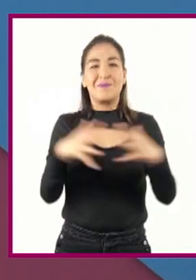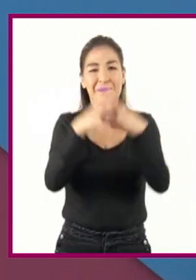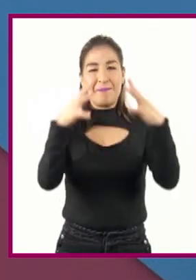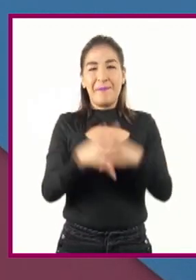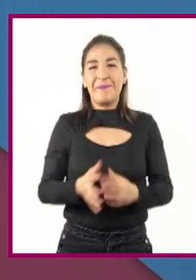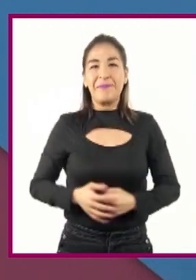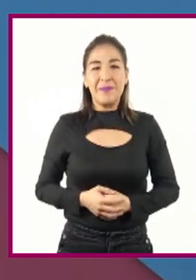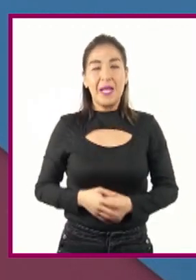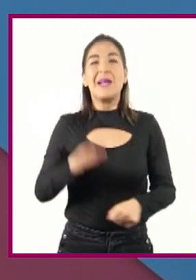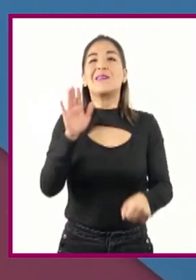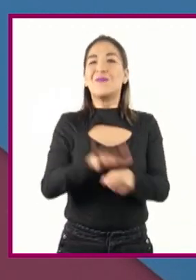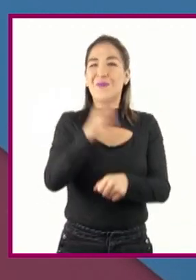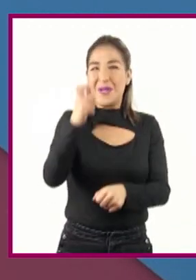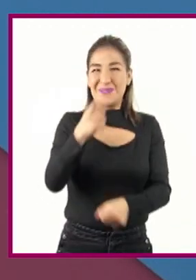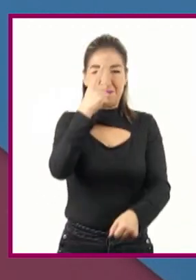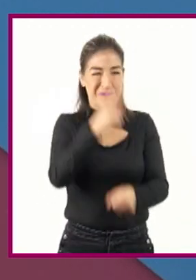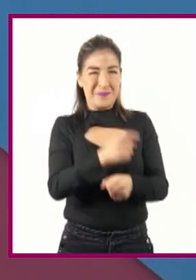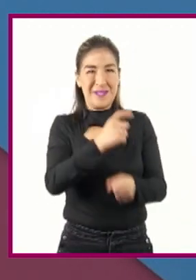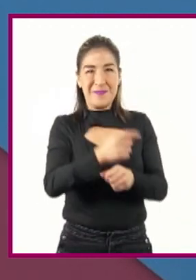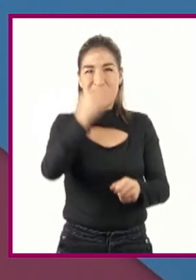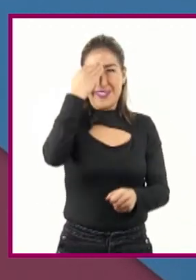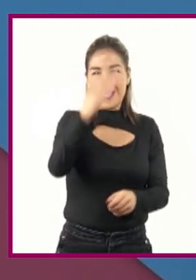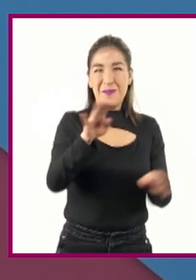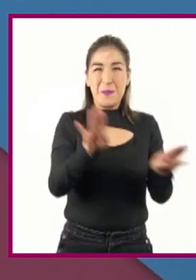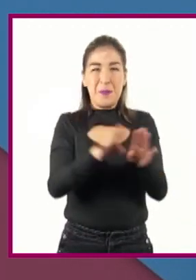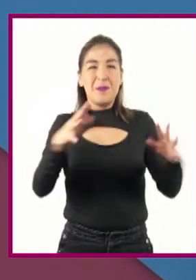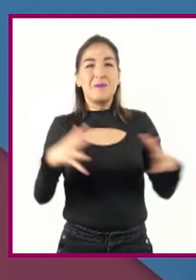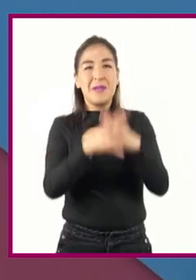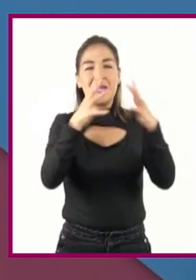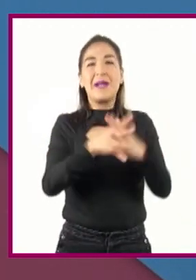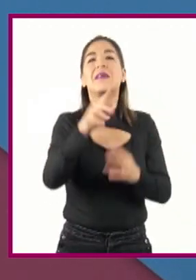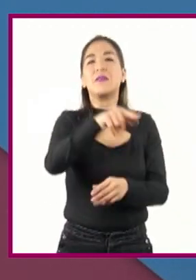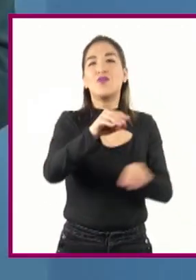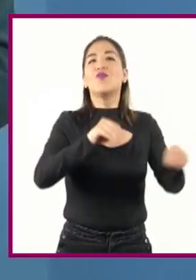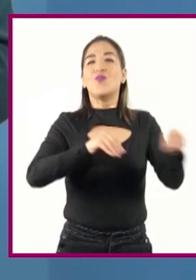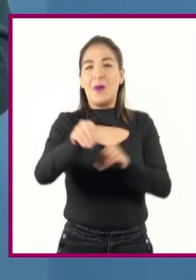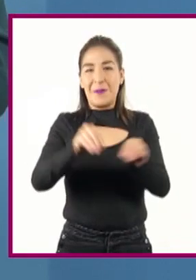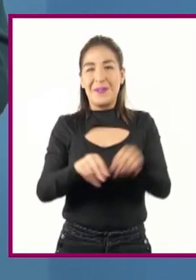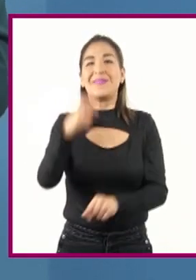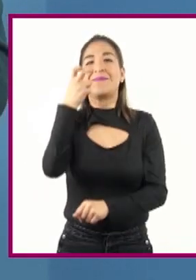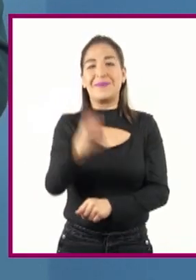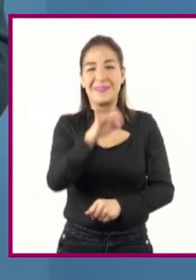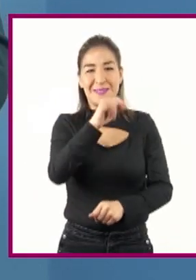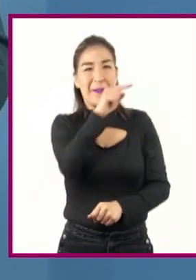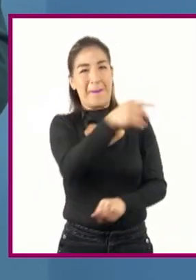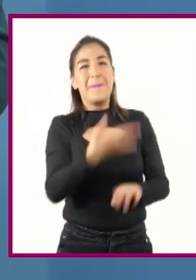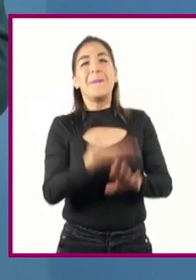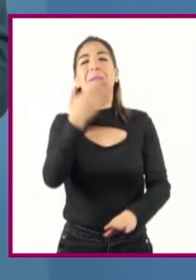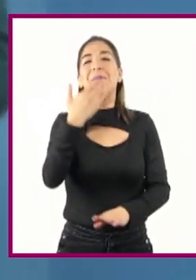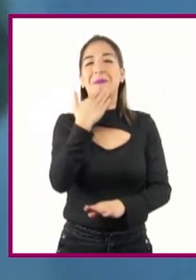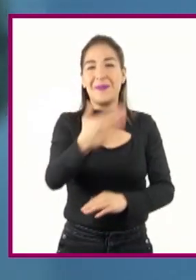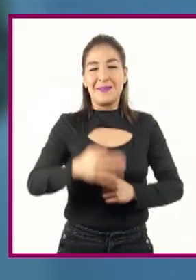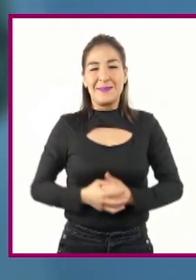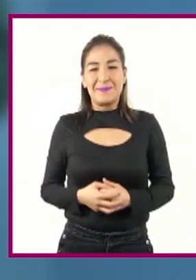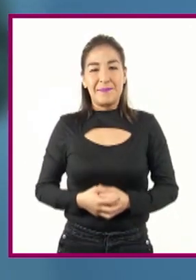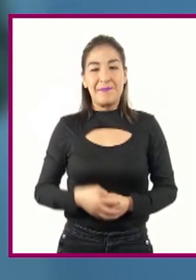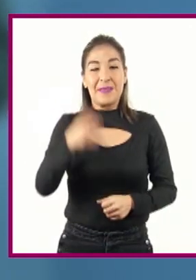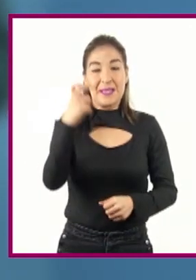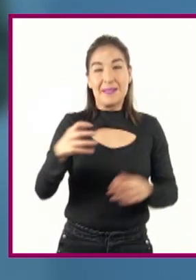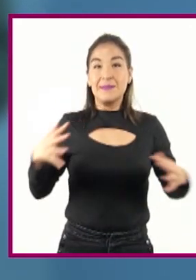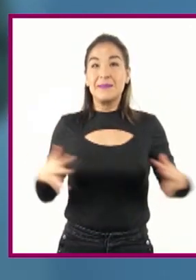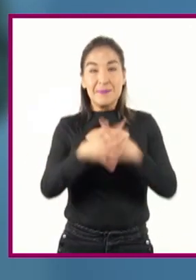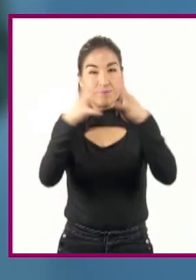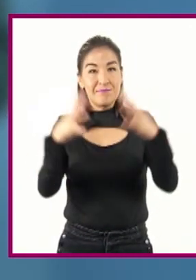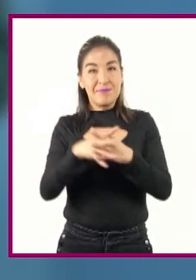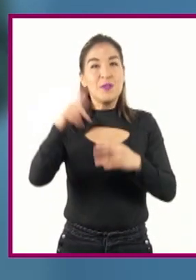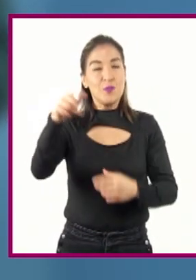Por eso, esta primera etapa es conocida como Guerra de Movimientos. Sí, muy bien, Nadia. El ejército